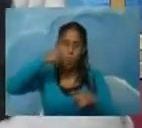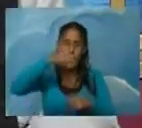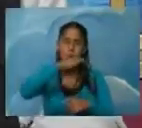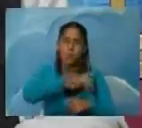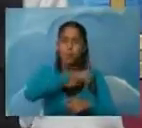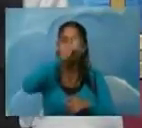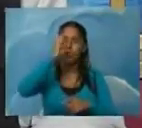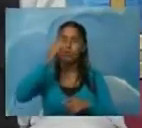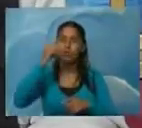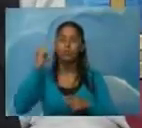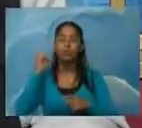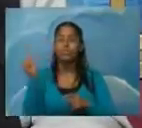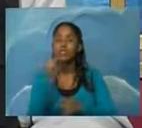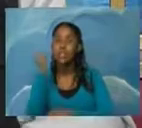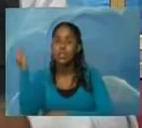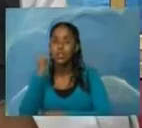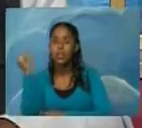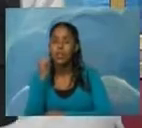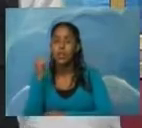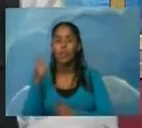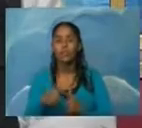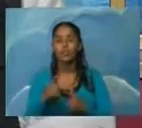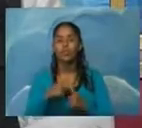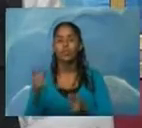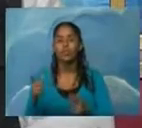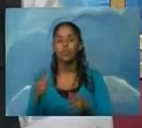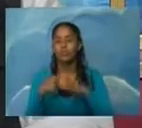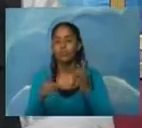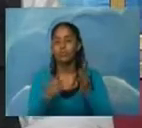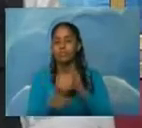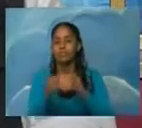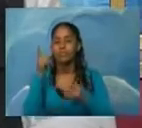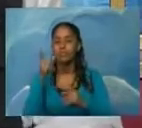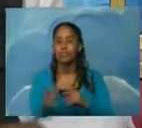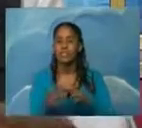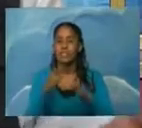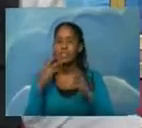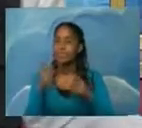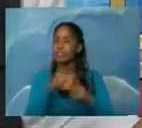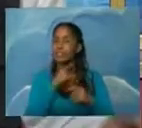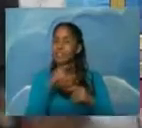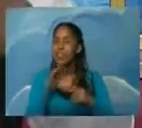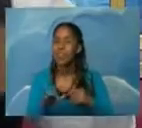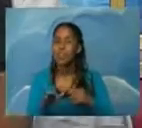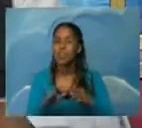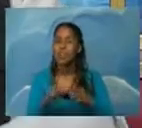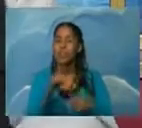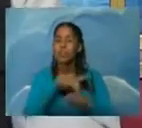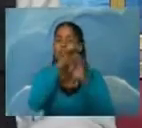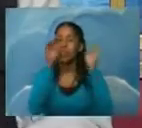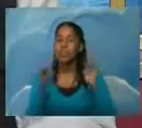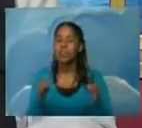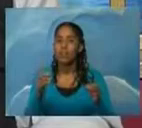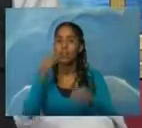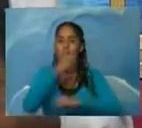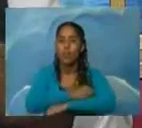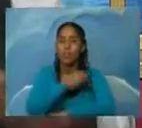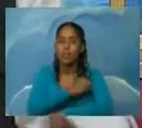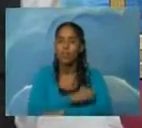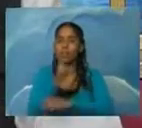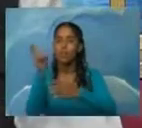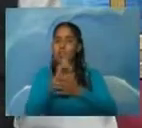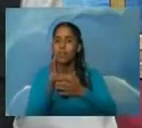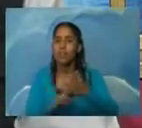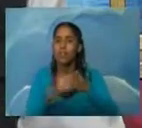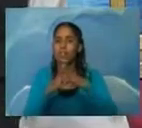Y si nosotros desobedecemos, oye, las consecuencias van a ser graves. De manera que el consejo es que hay que obedecer. Aquí hay una lista. Bueno, si usted